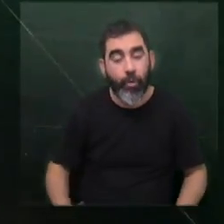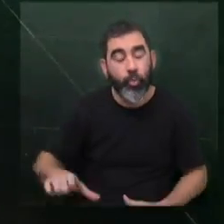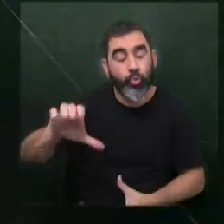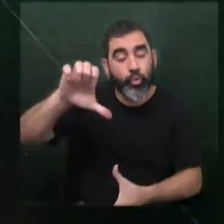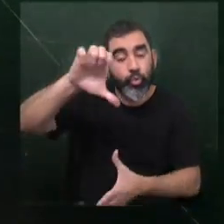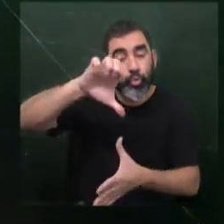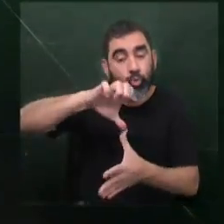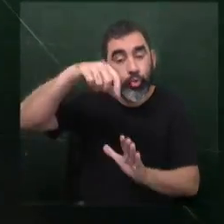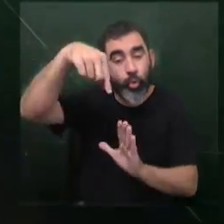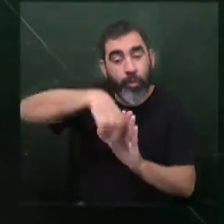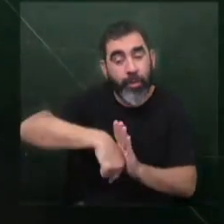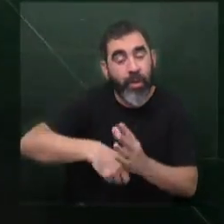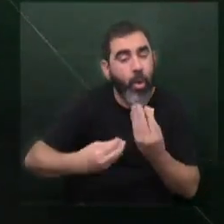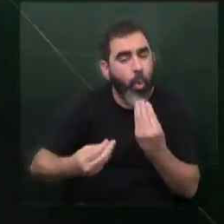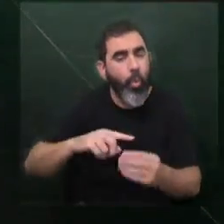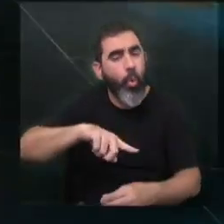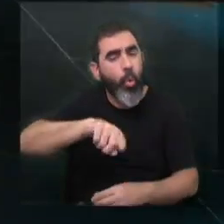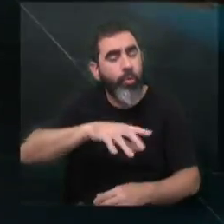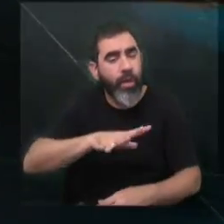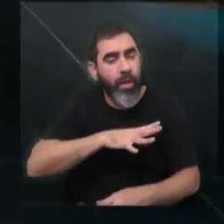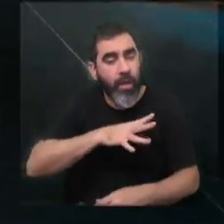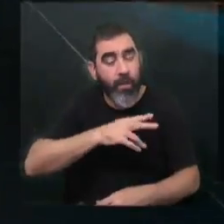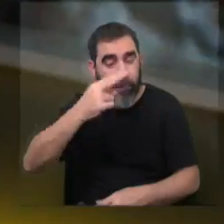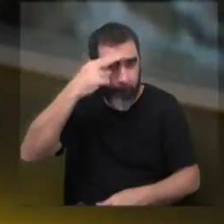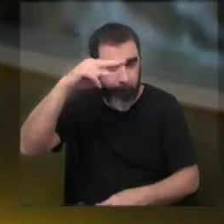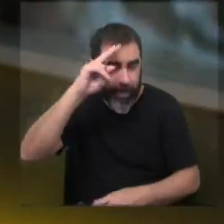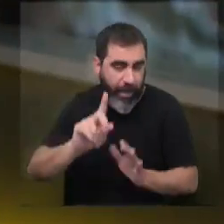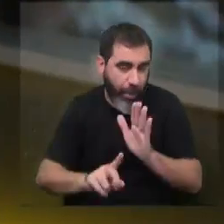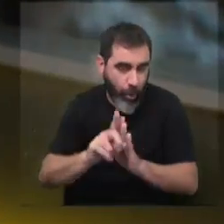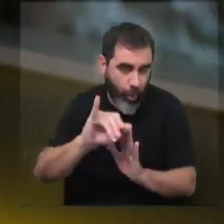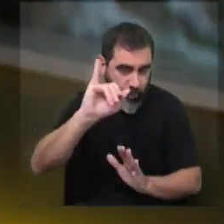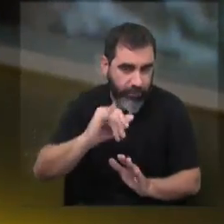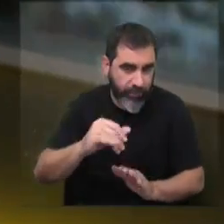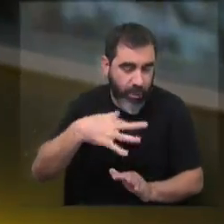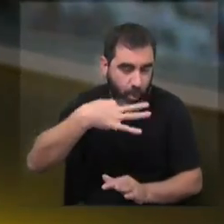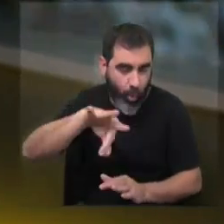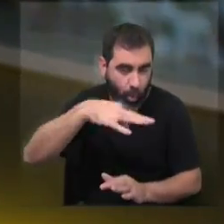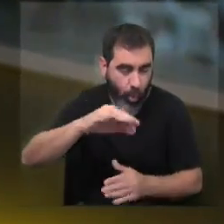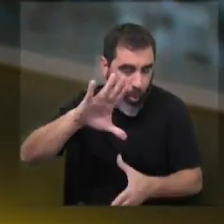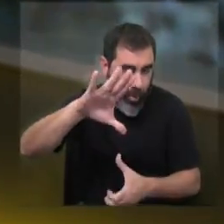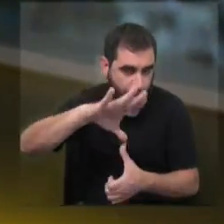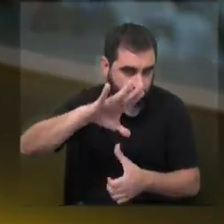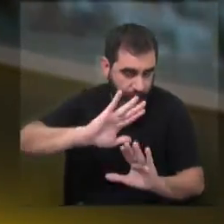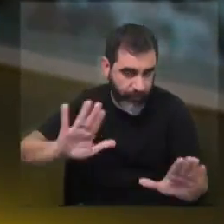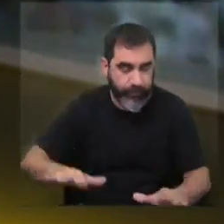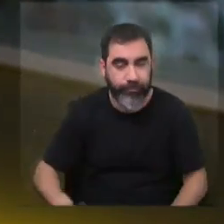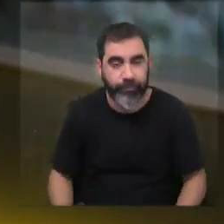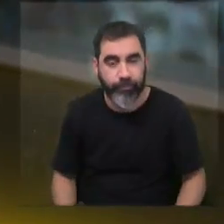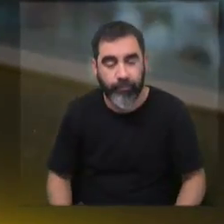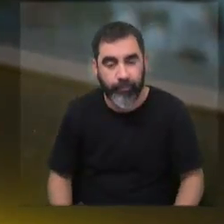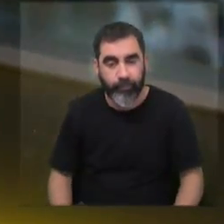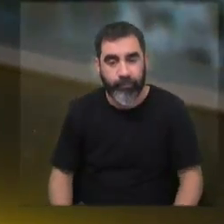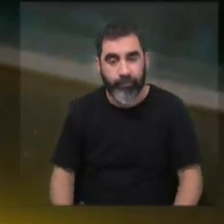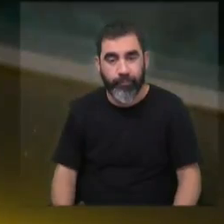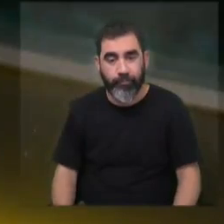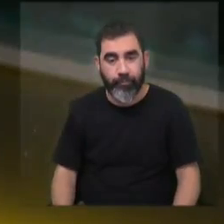distribución geográfica que conoces? Hablaste de México, pero Esa es la eso última es como una especie. cosa que apareció recientemente hace muy aislada. poco, sí.